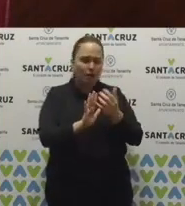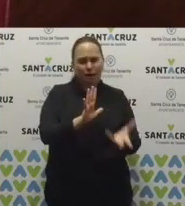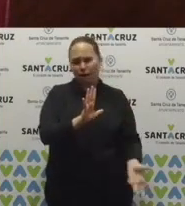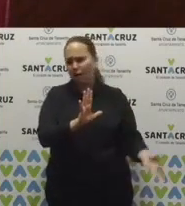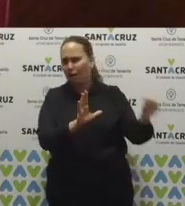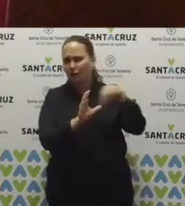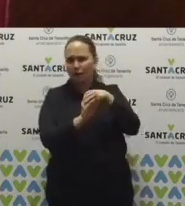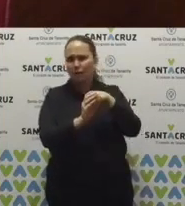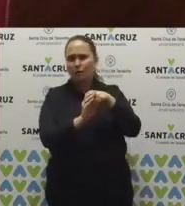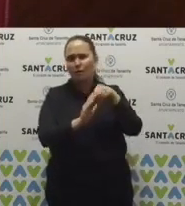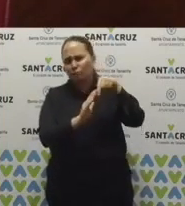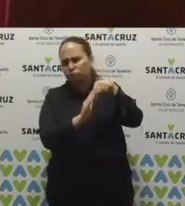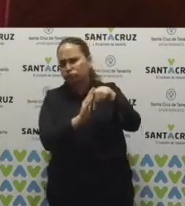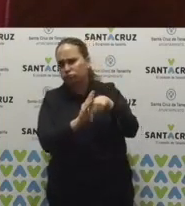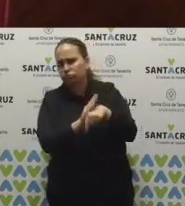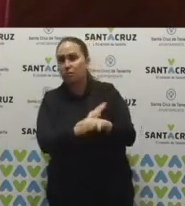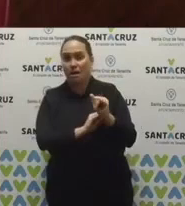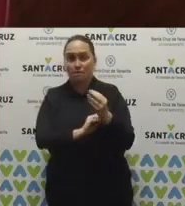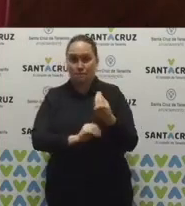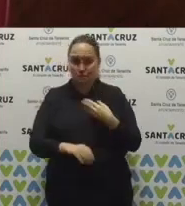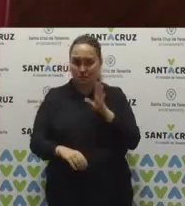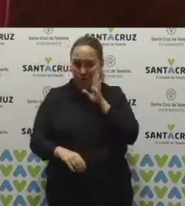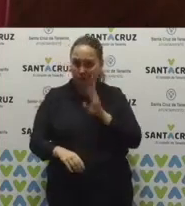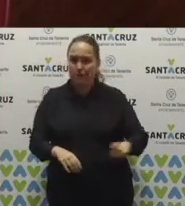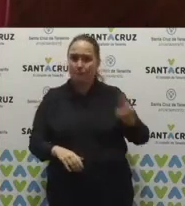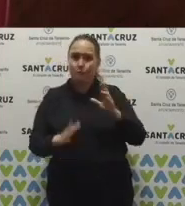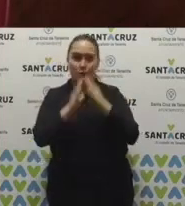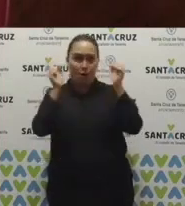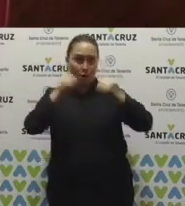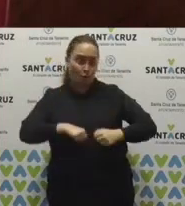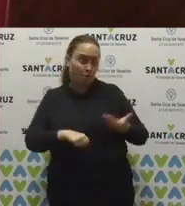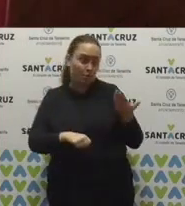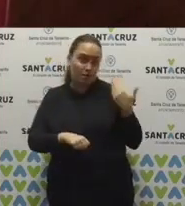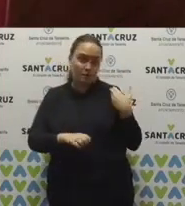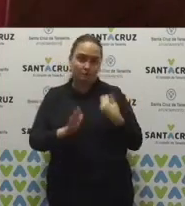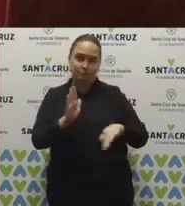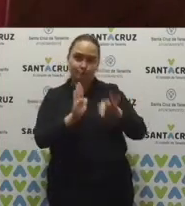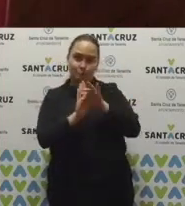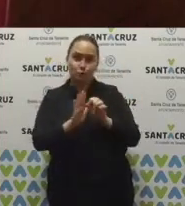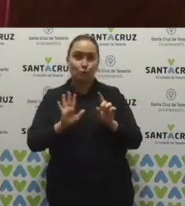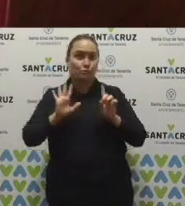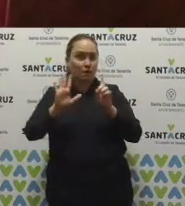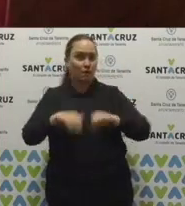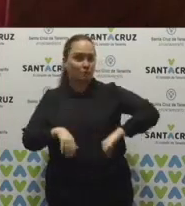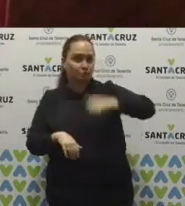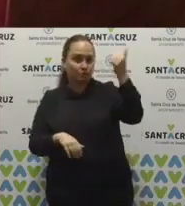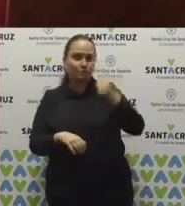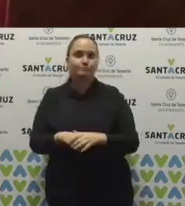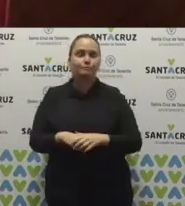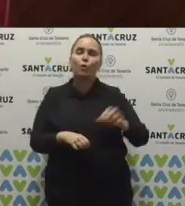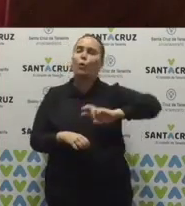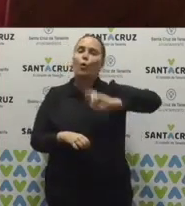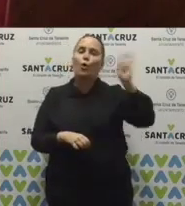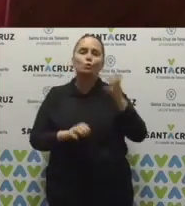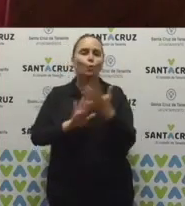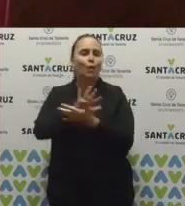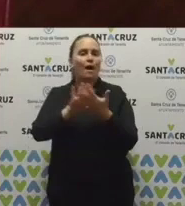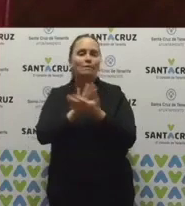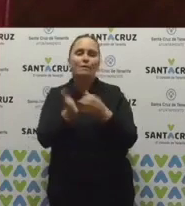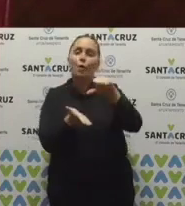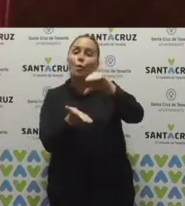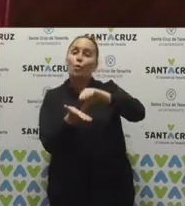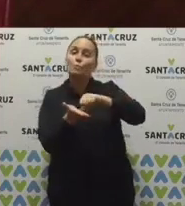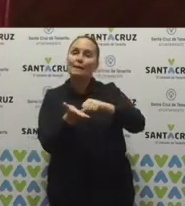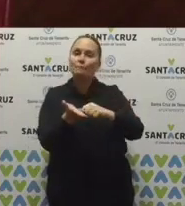en el acuerdo que hemos adoptado en el punto número 6 usted habla de urbanismo táctico si es un